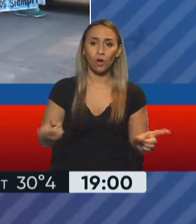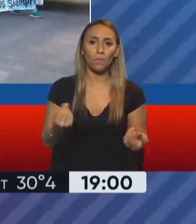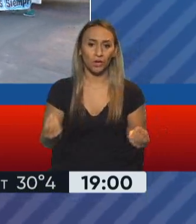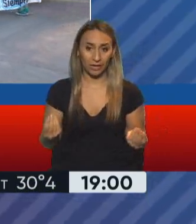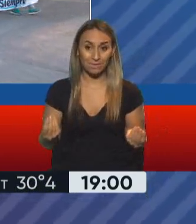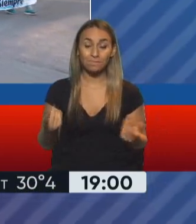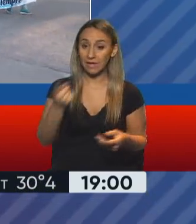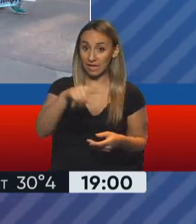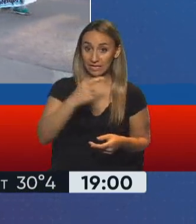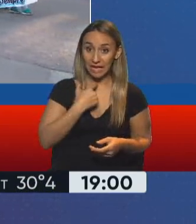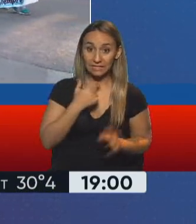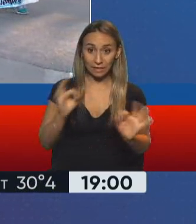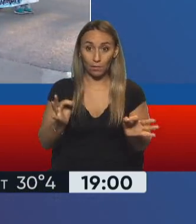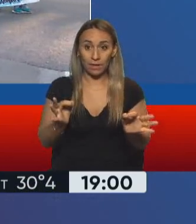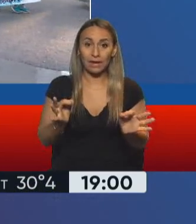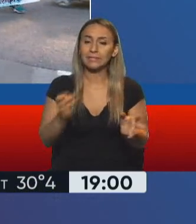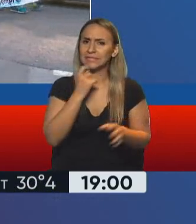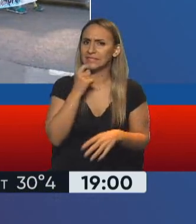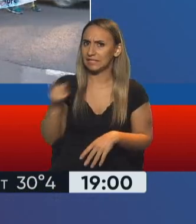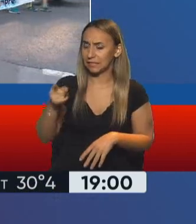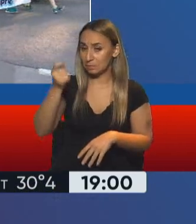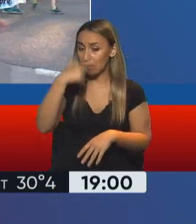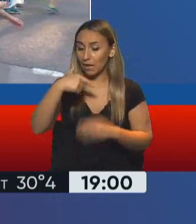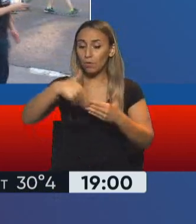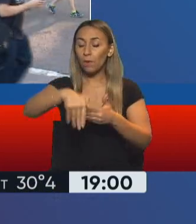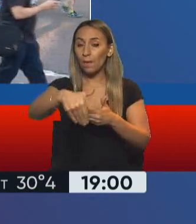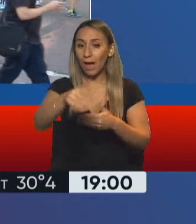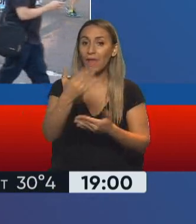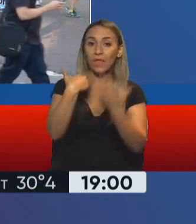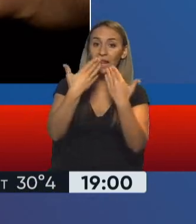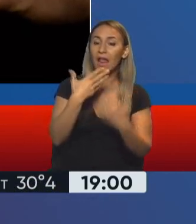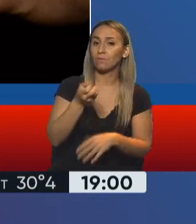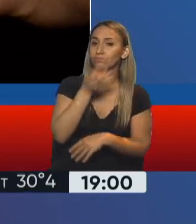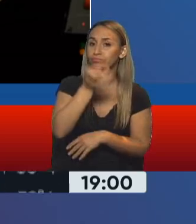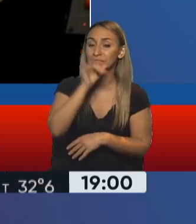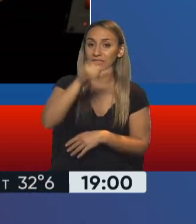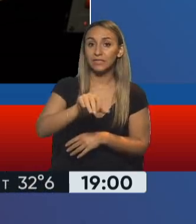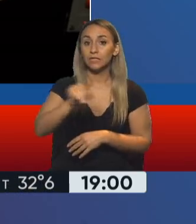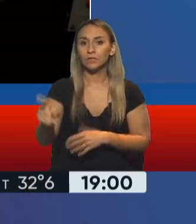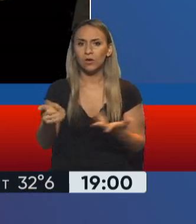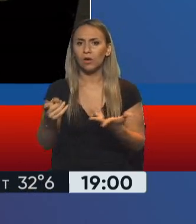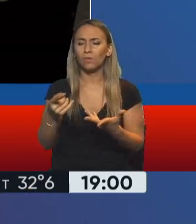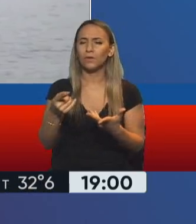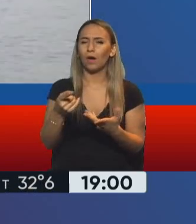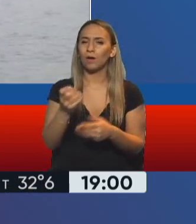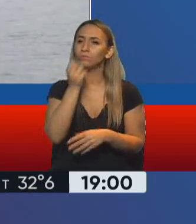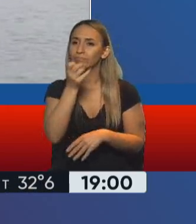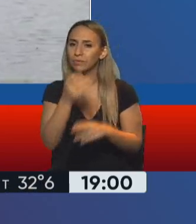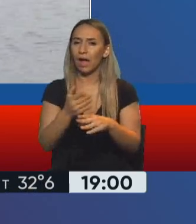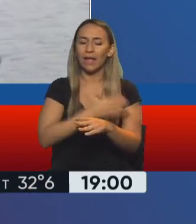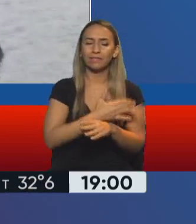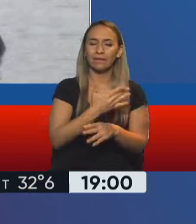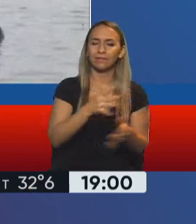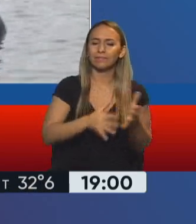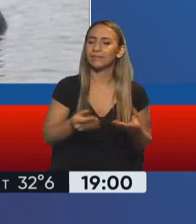si tiene que hacerlo, si podrá hacerlo en próximos días. ¿Qué es lo que debe pasar para que Mauricio Macri declare? En